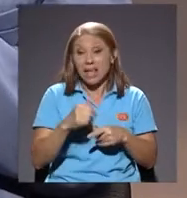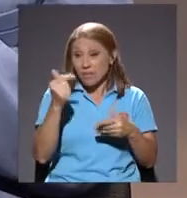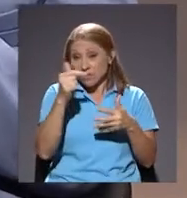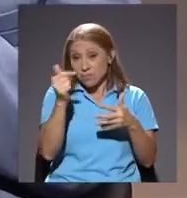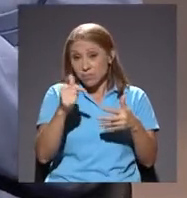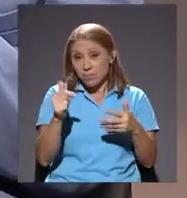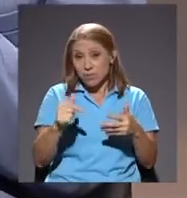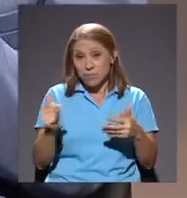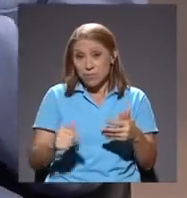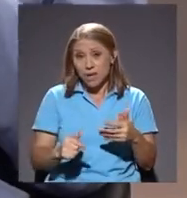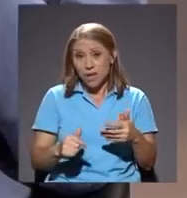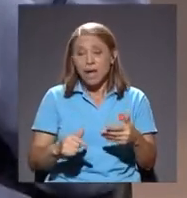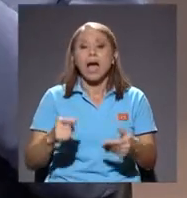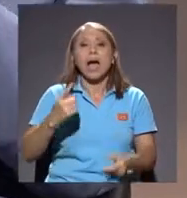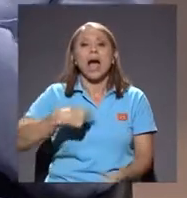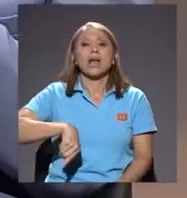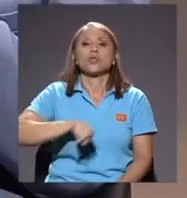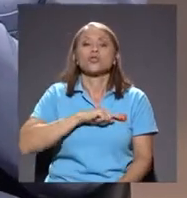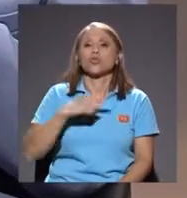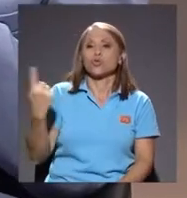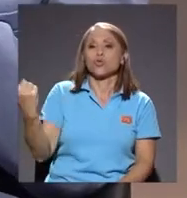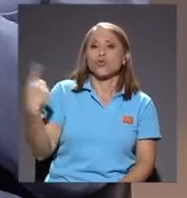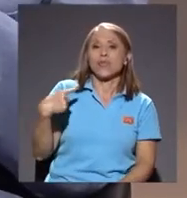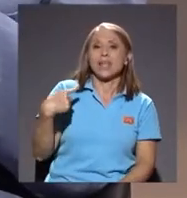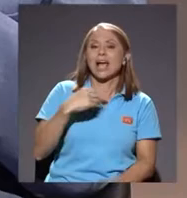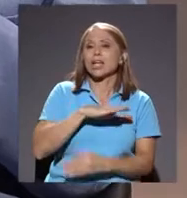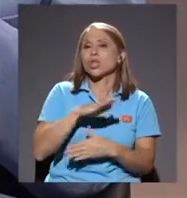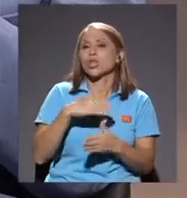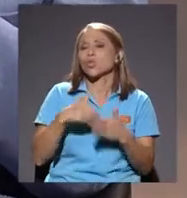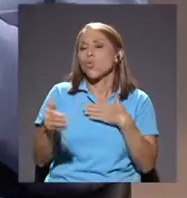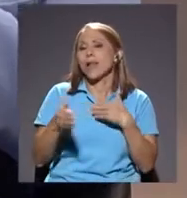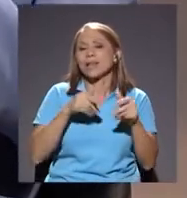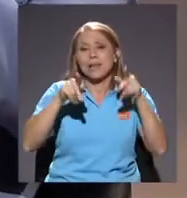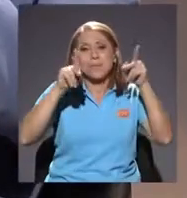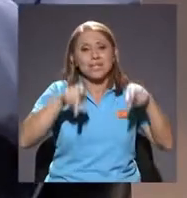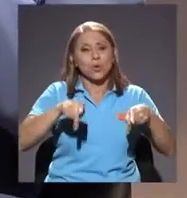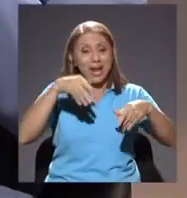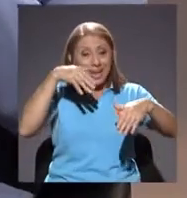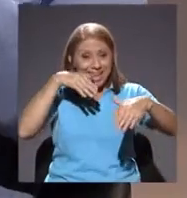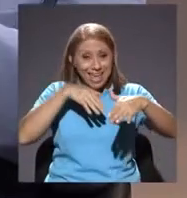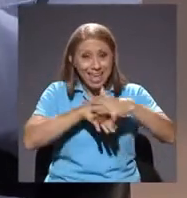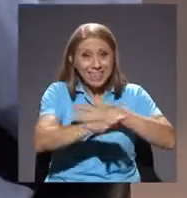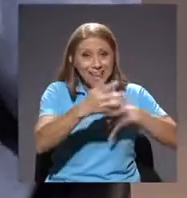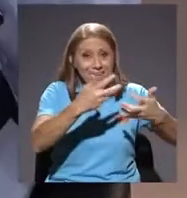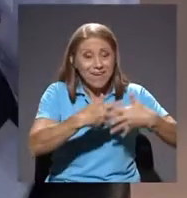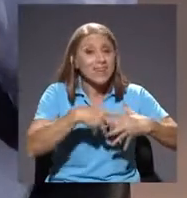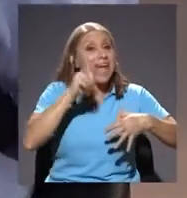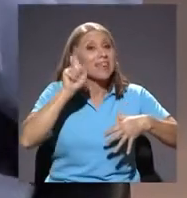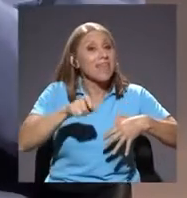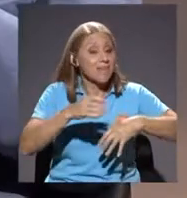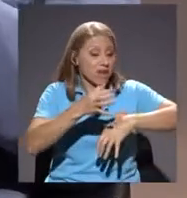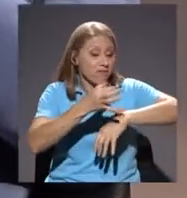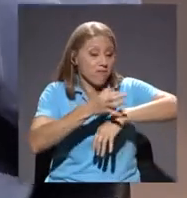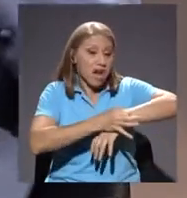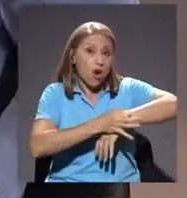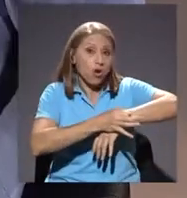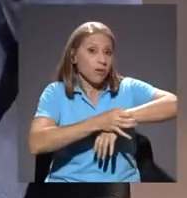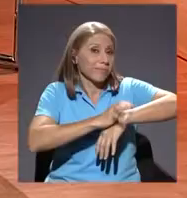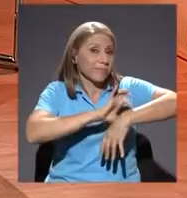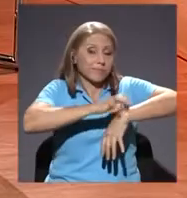toda persona que entra a nuestra planta tiene que quitarse su reloj su anillo y